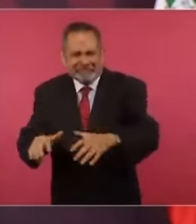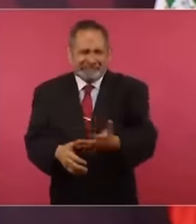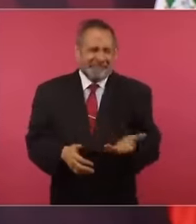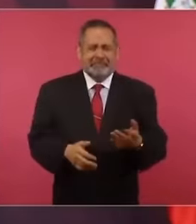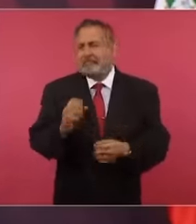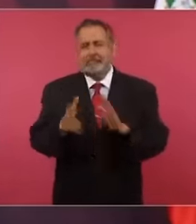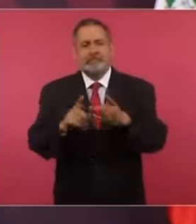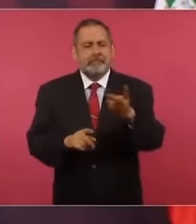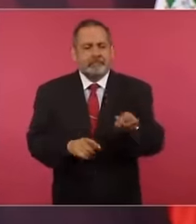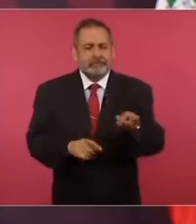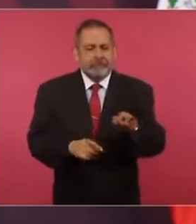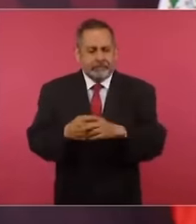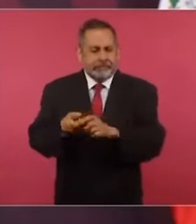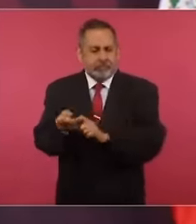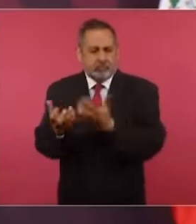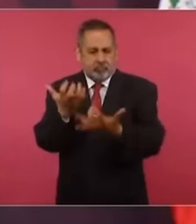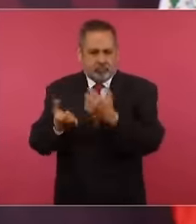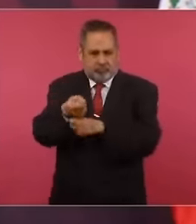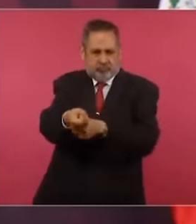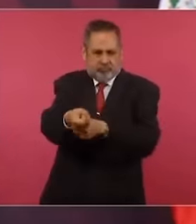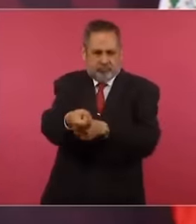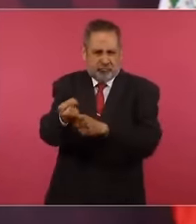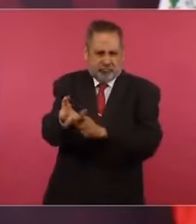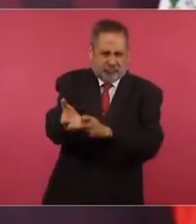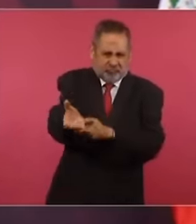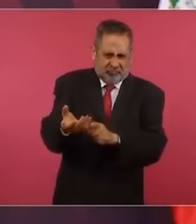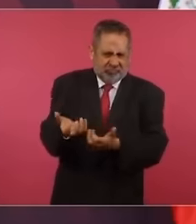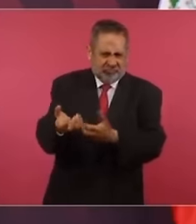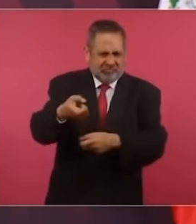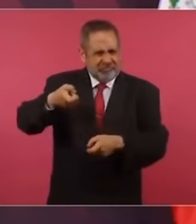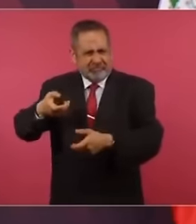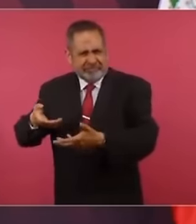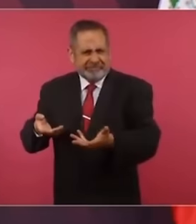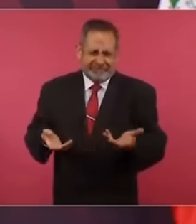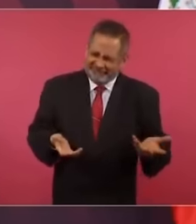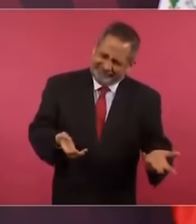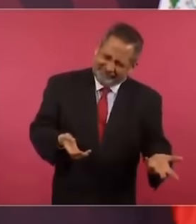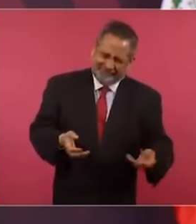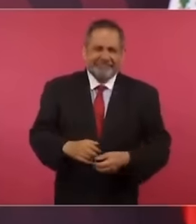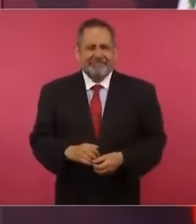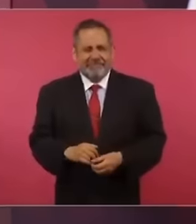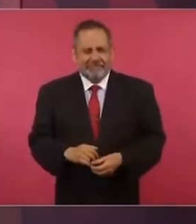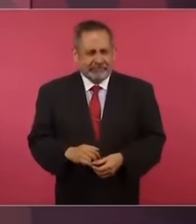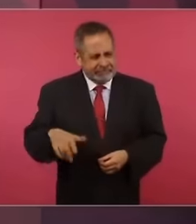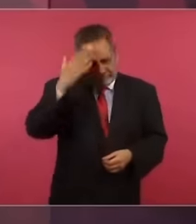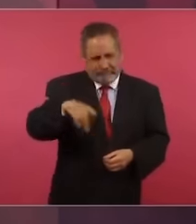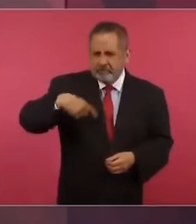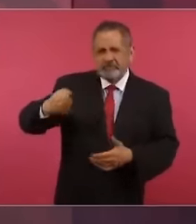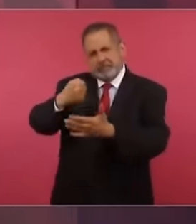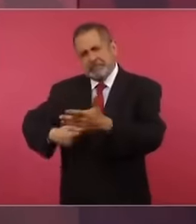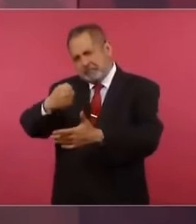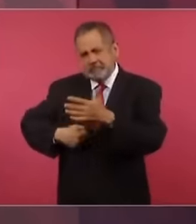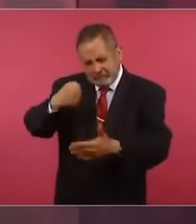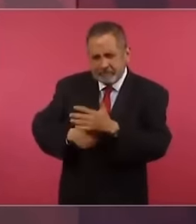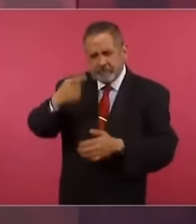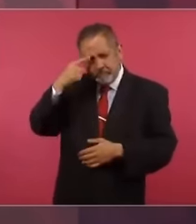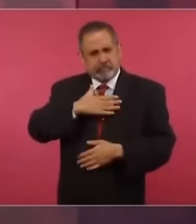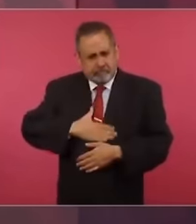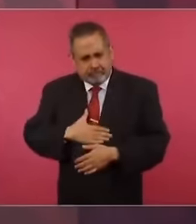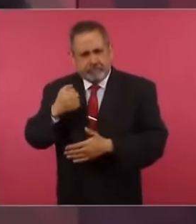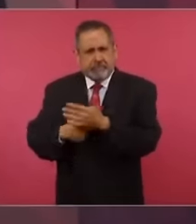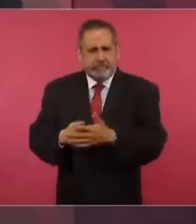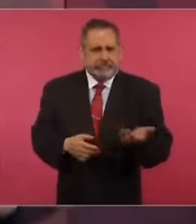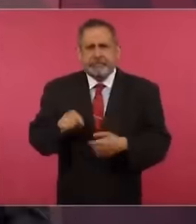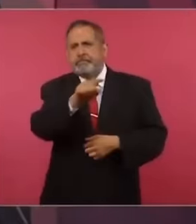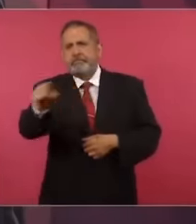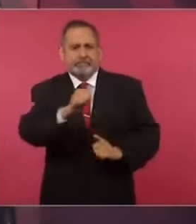o traen sopletes, ¿qué no se sabe cuando uno lucha por una transformación? ¿Que